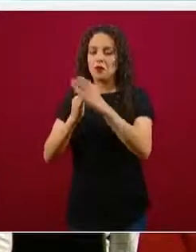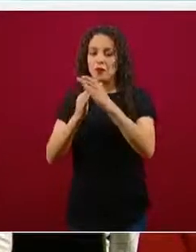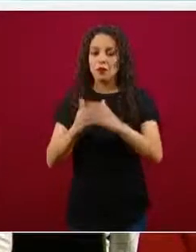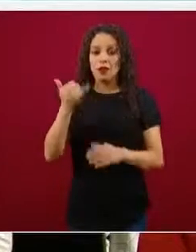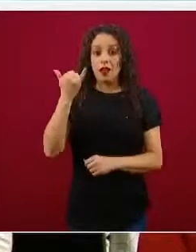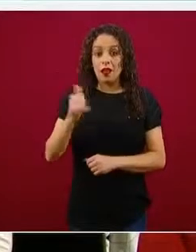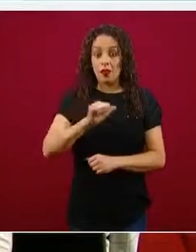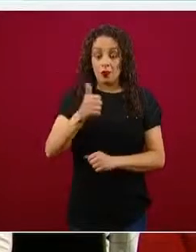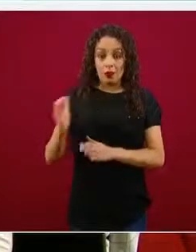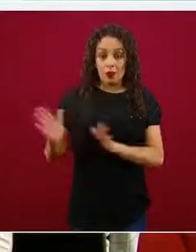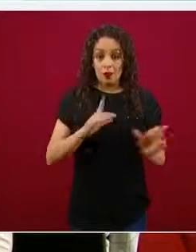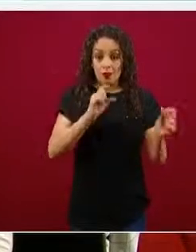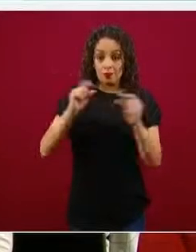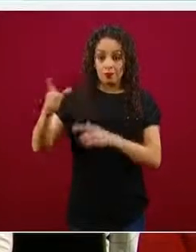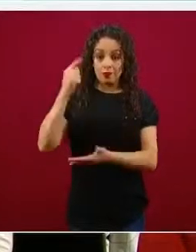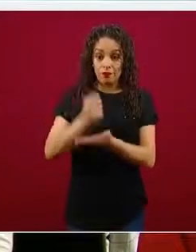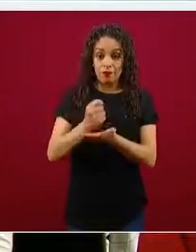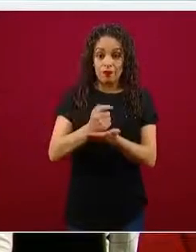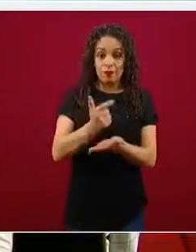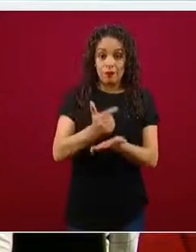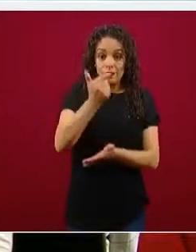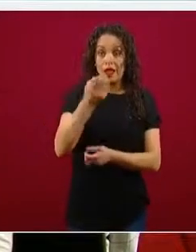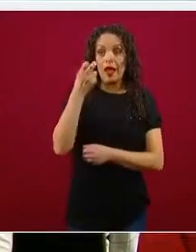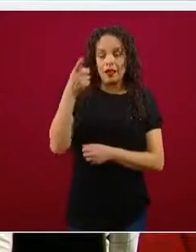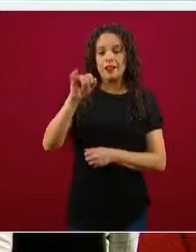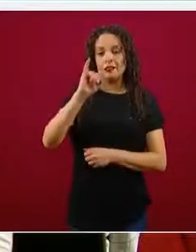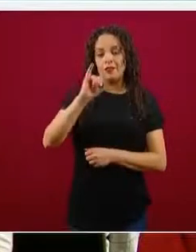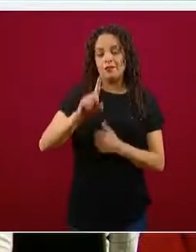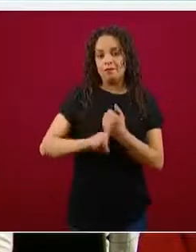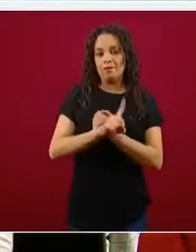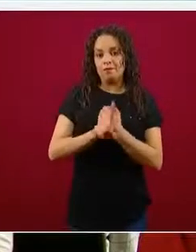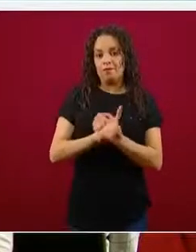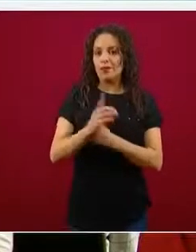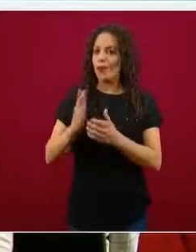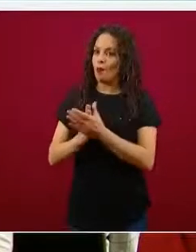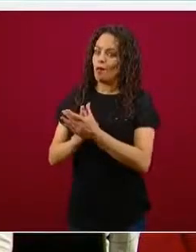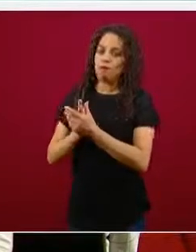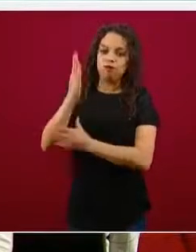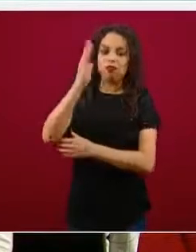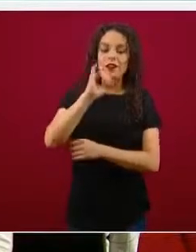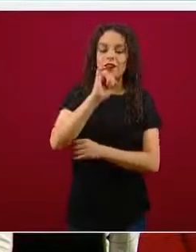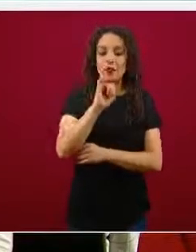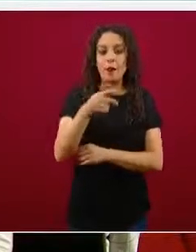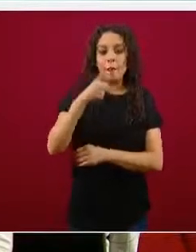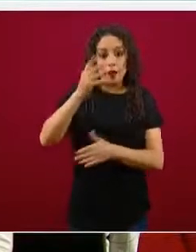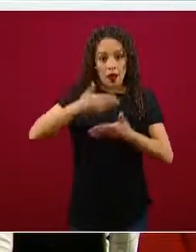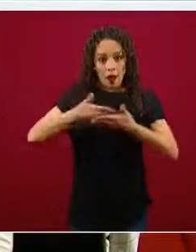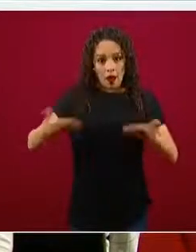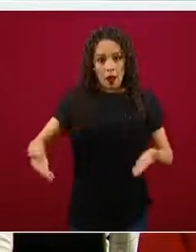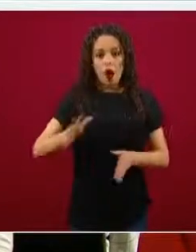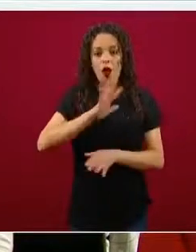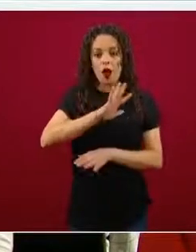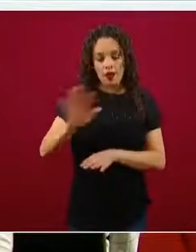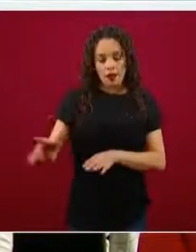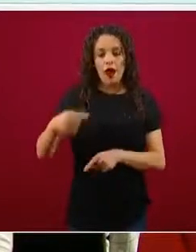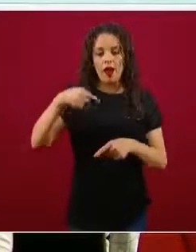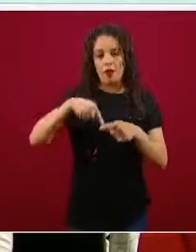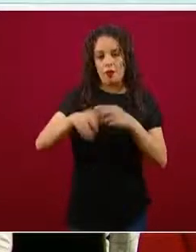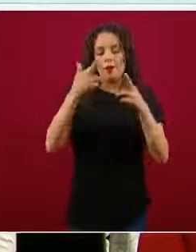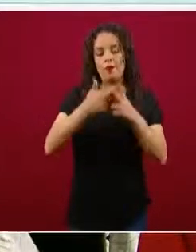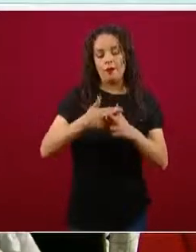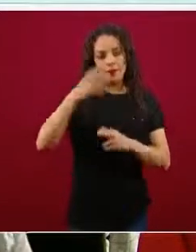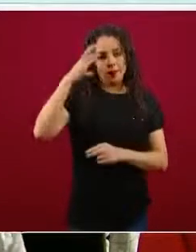terapia intensiva, que fue donde tuvimos la dificultad, sí rebasó en su momento, pero ahorita con capacidad renovada. La siguiente.